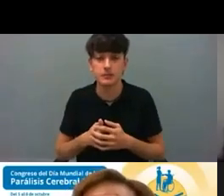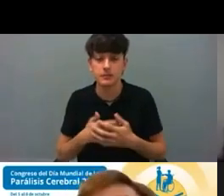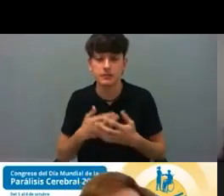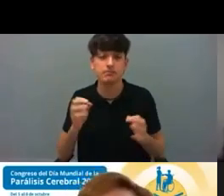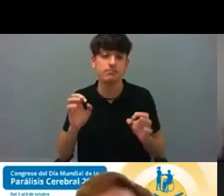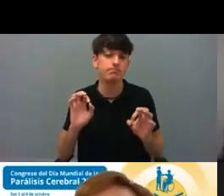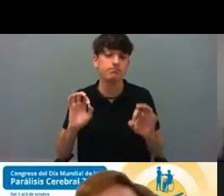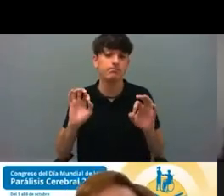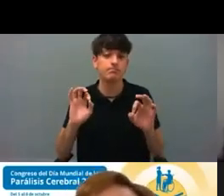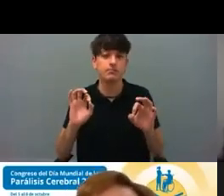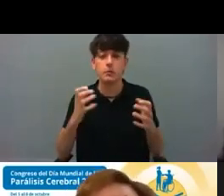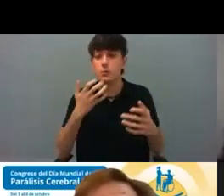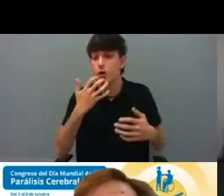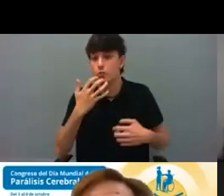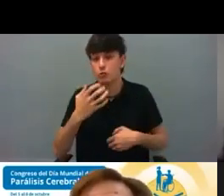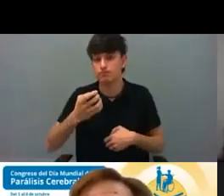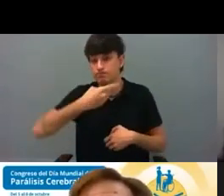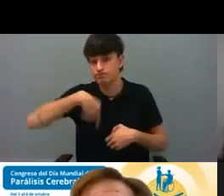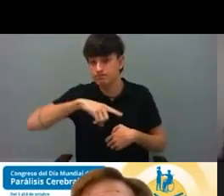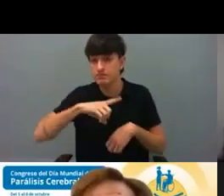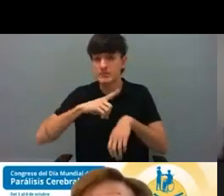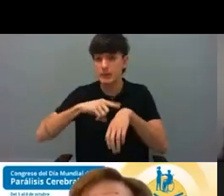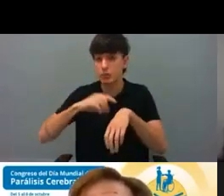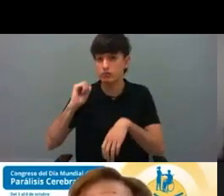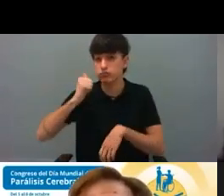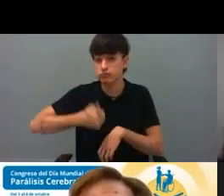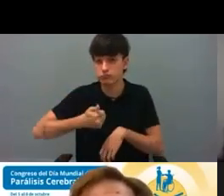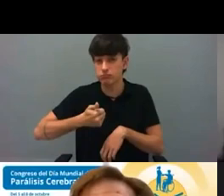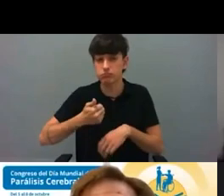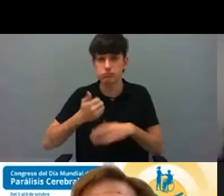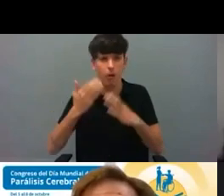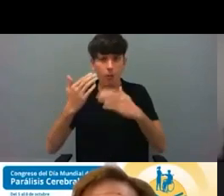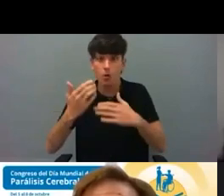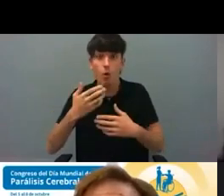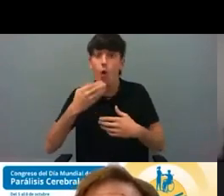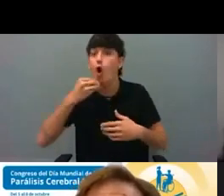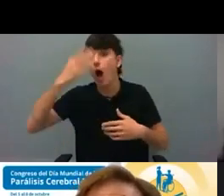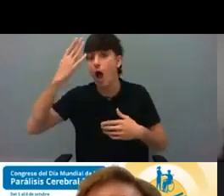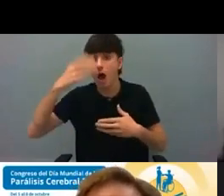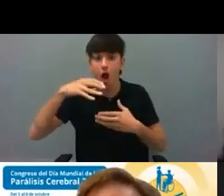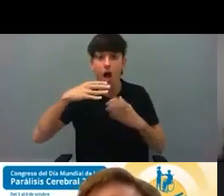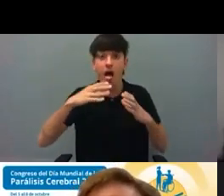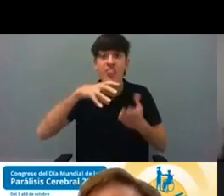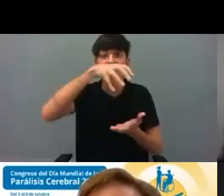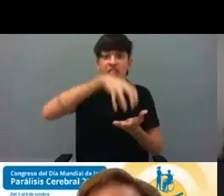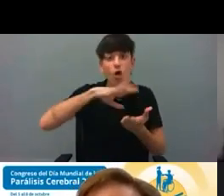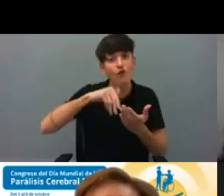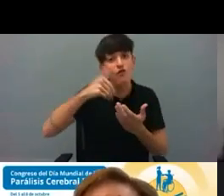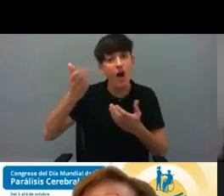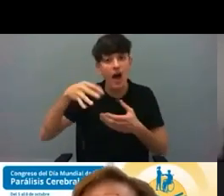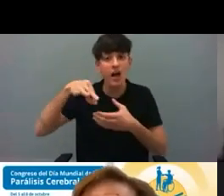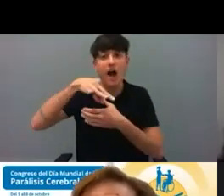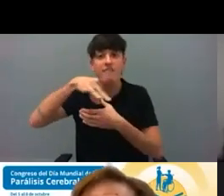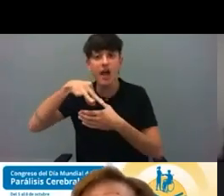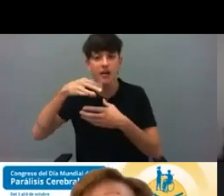el tomarte. Nosotros, por ejemplo, en este tiempo no ha habido, pero estábamos deseando tomarnos un café fuera del centro. Y de hecho